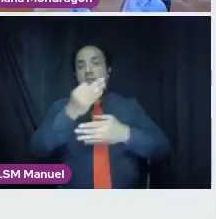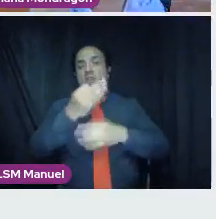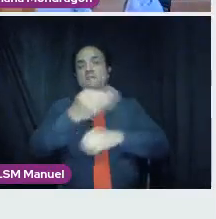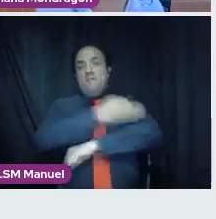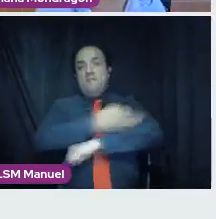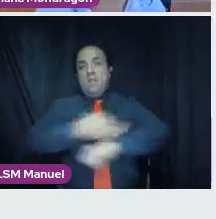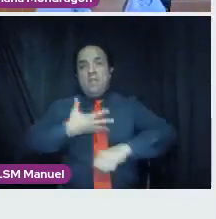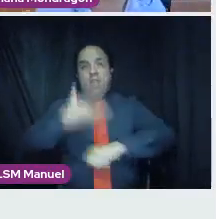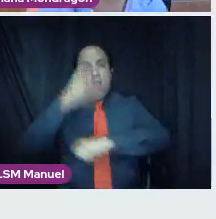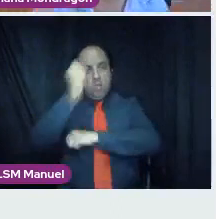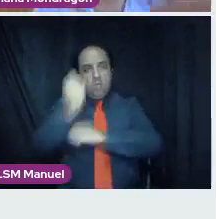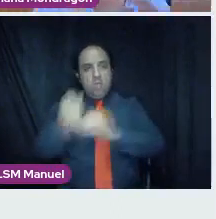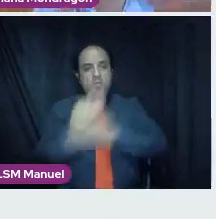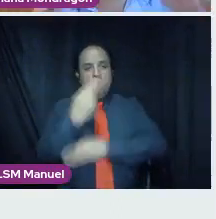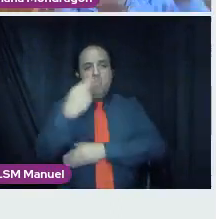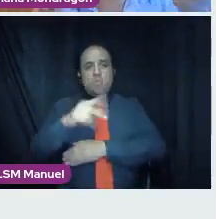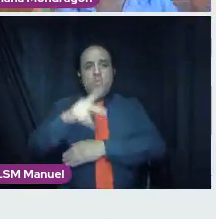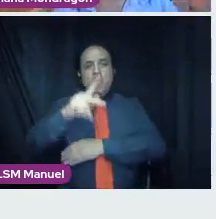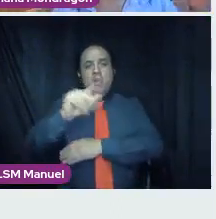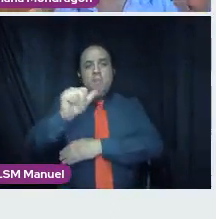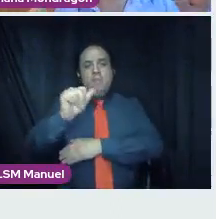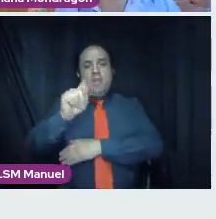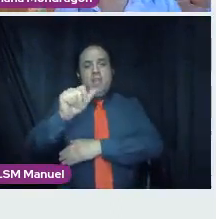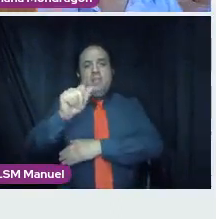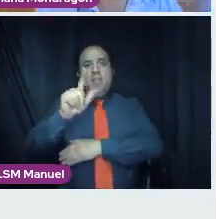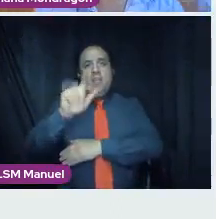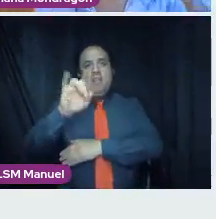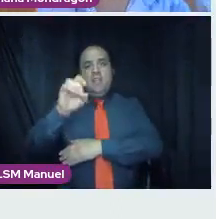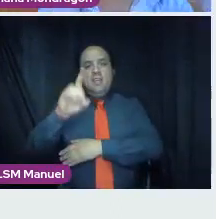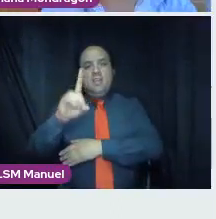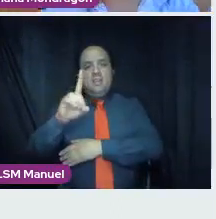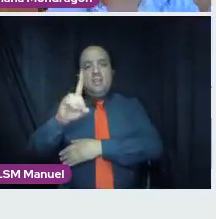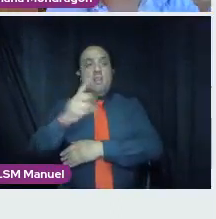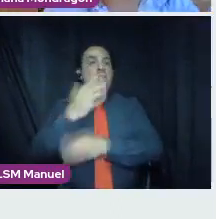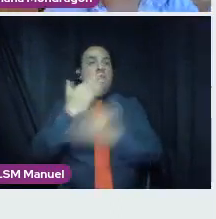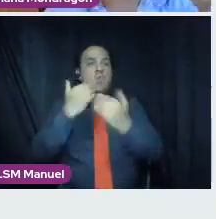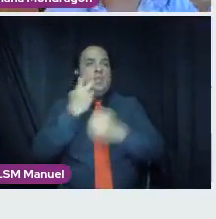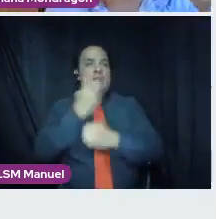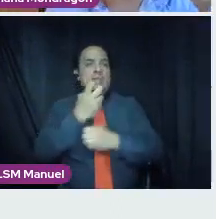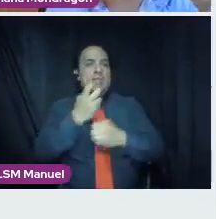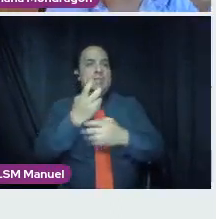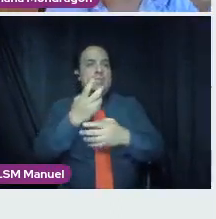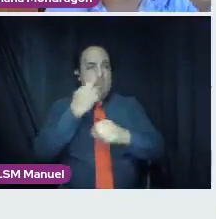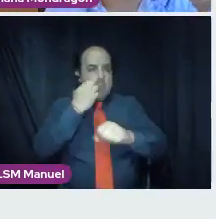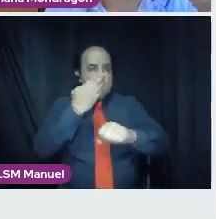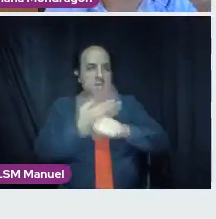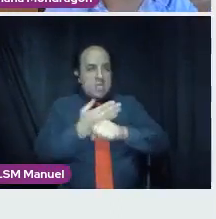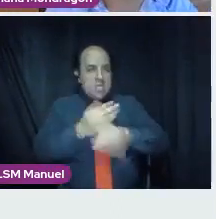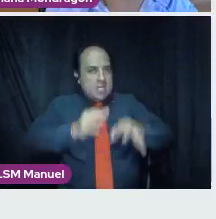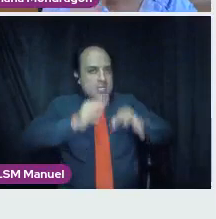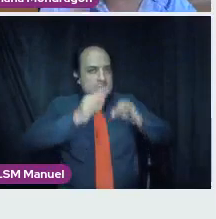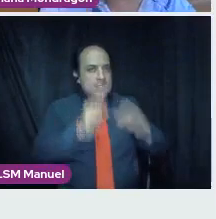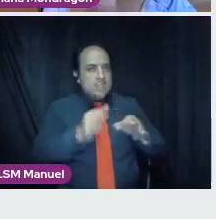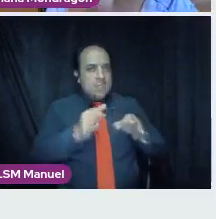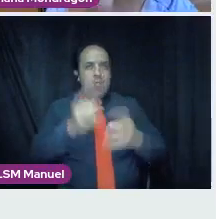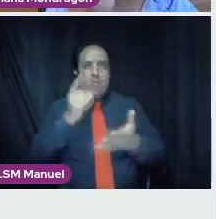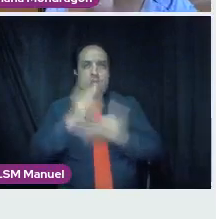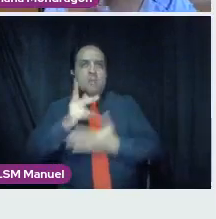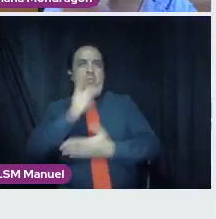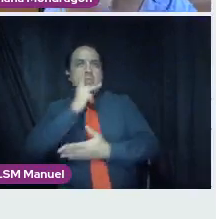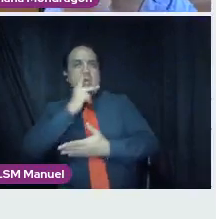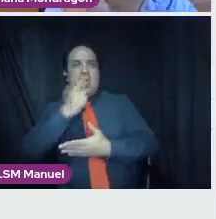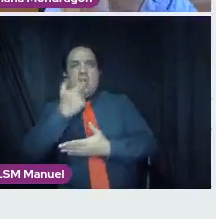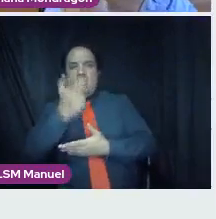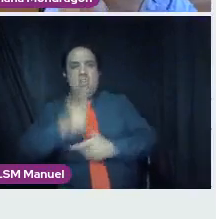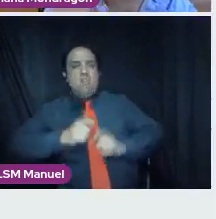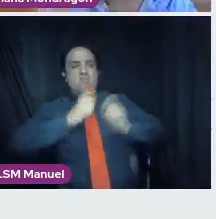que es la parentalidad. Entonces ya no está este rol, estos roles muy establecidos en donde el papá solamente proporcionaba